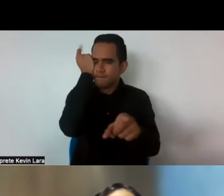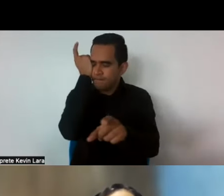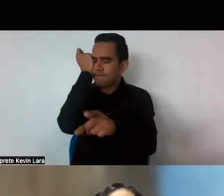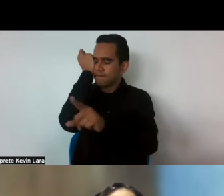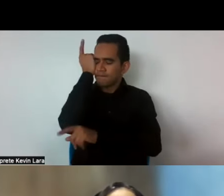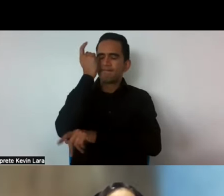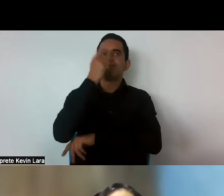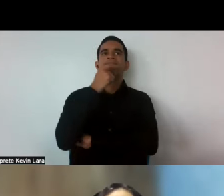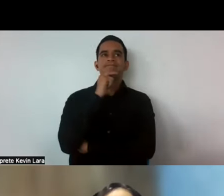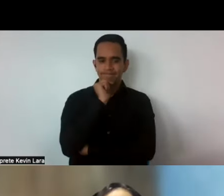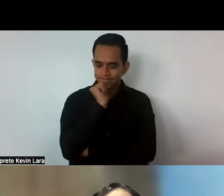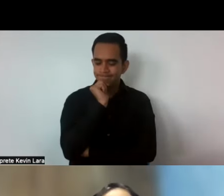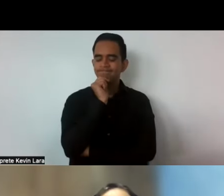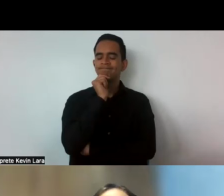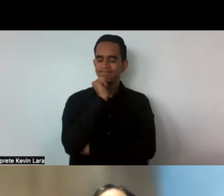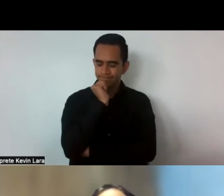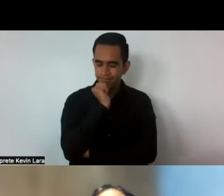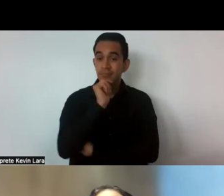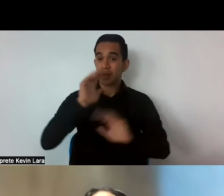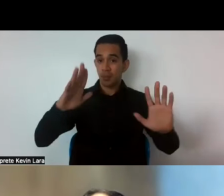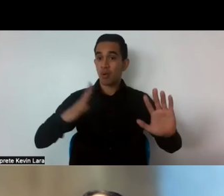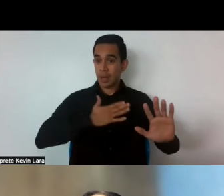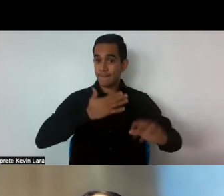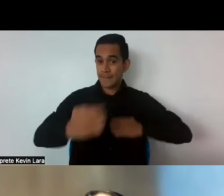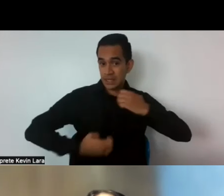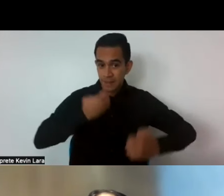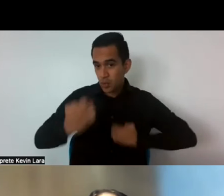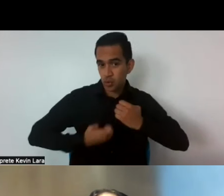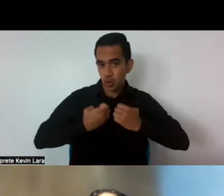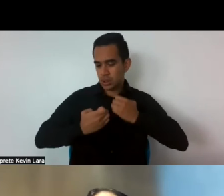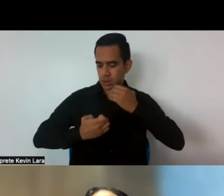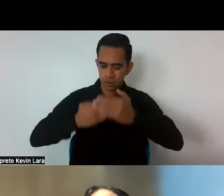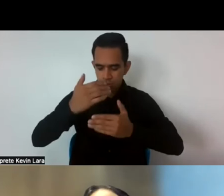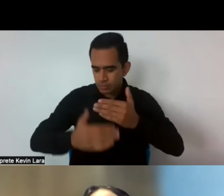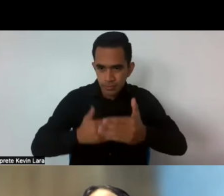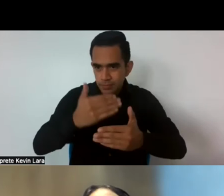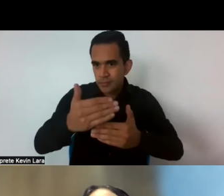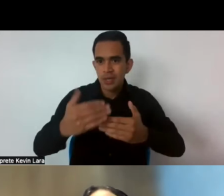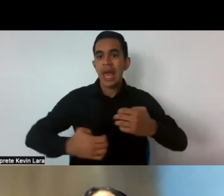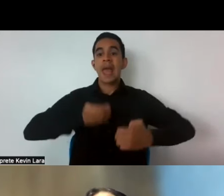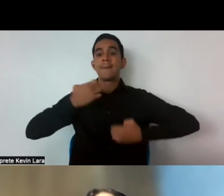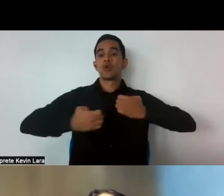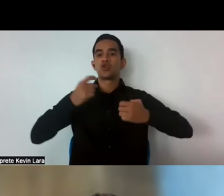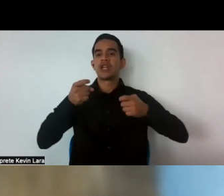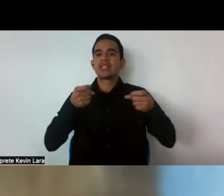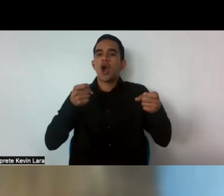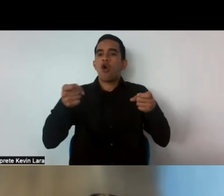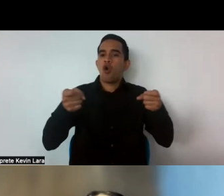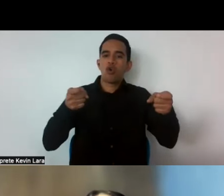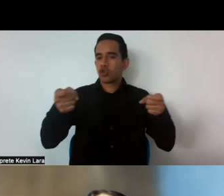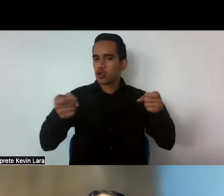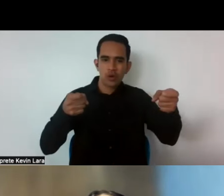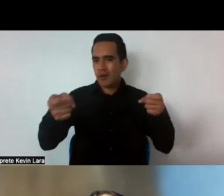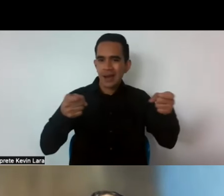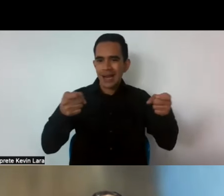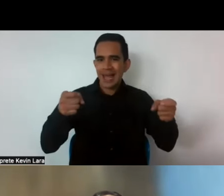el paso a paso de la inteligencia emocional es entender mucho, es entender este pensamiento, es